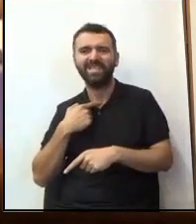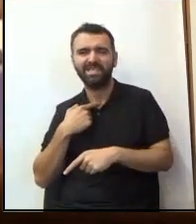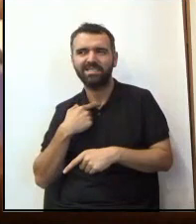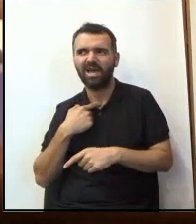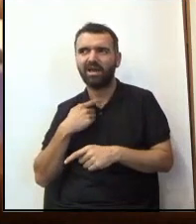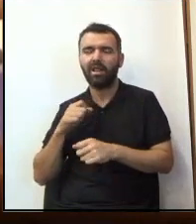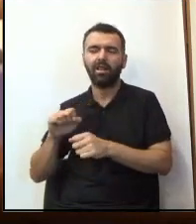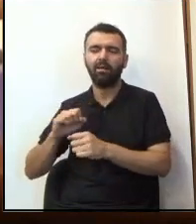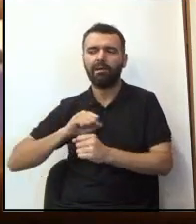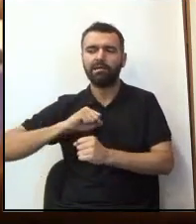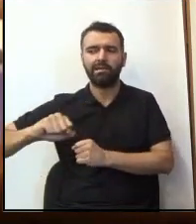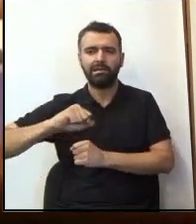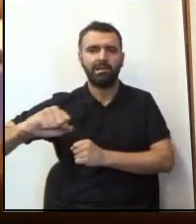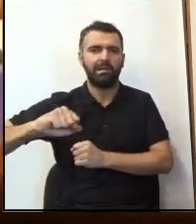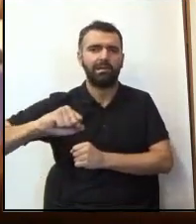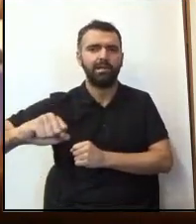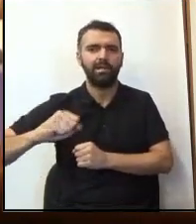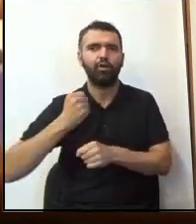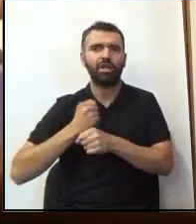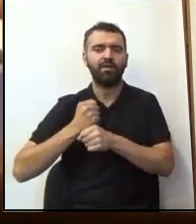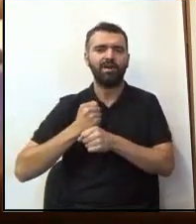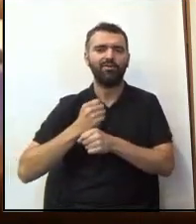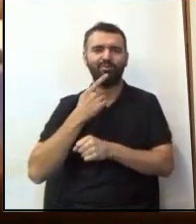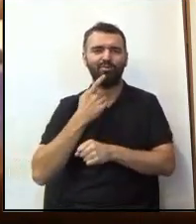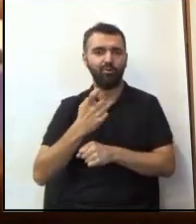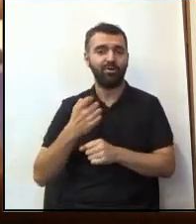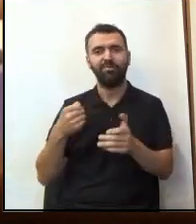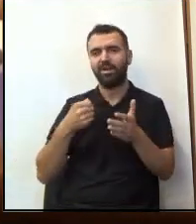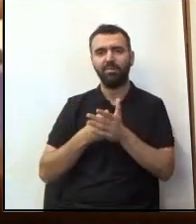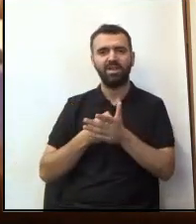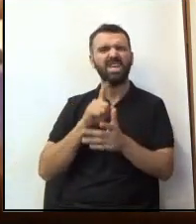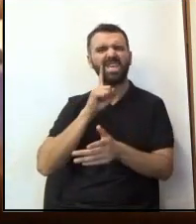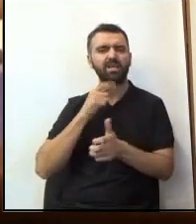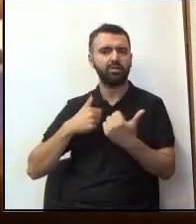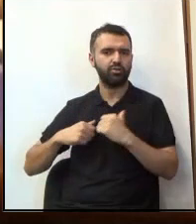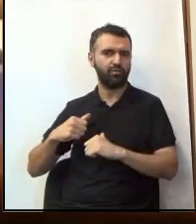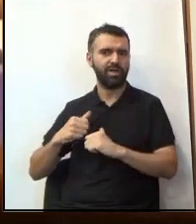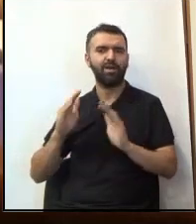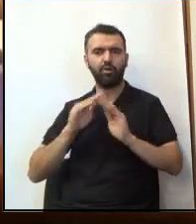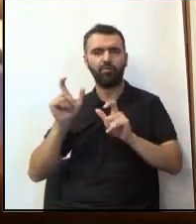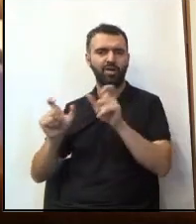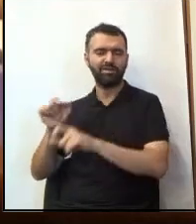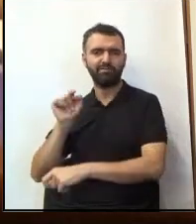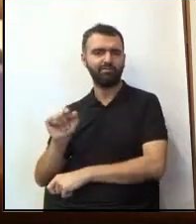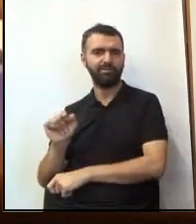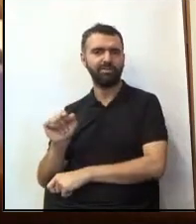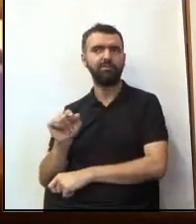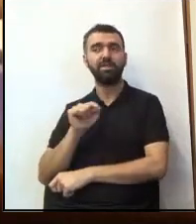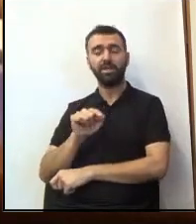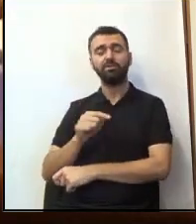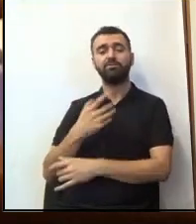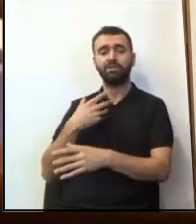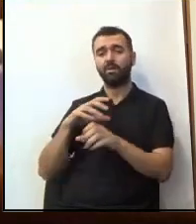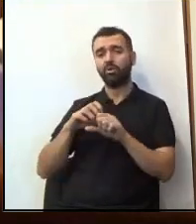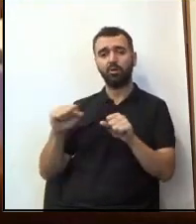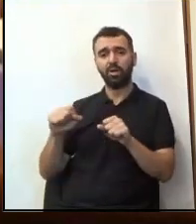los trabajos porque finalmente los perjudicados son los vecinos y vecinas. Yo creo que en eso estamos bien de acuerdo, que esta es